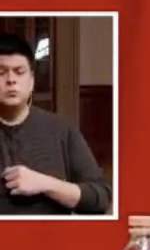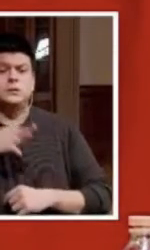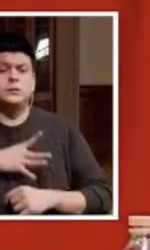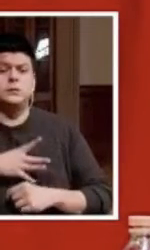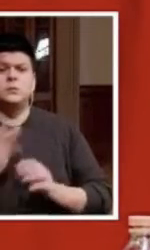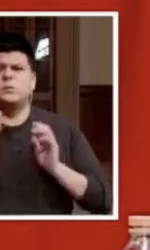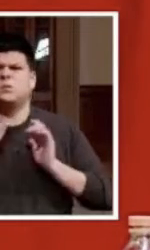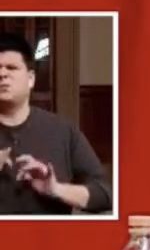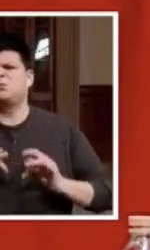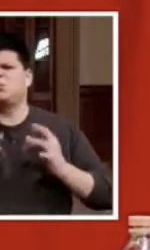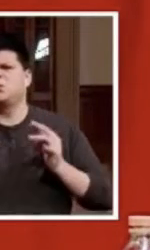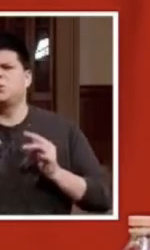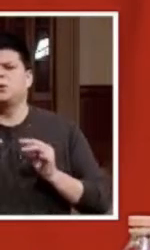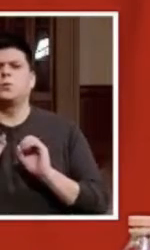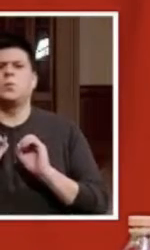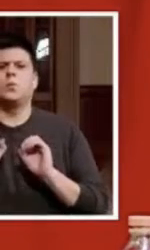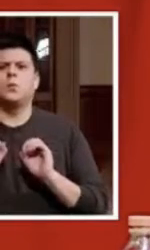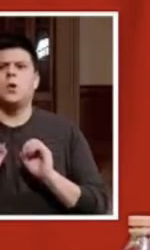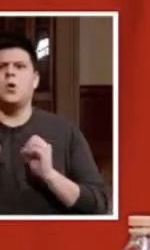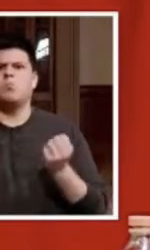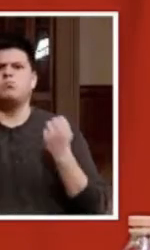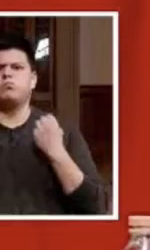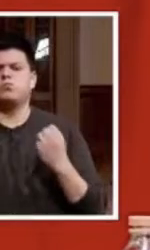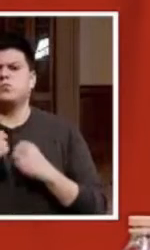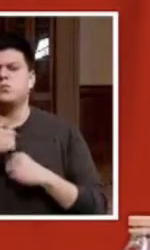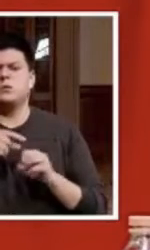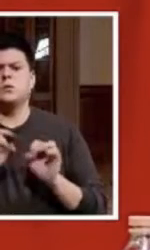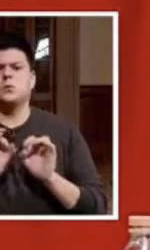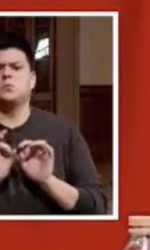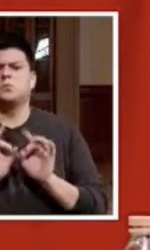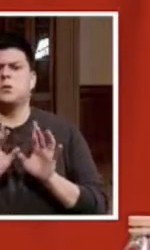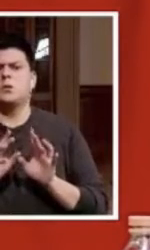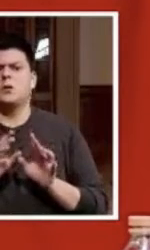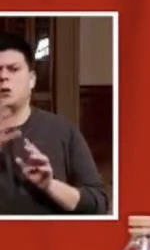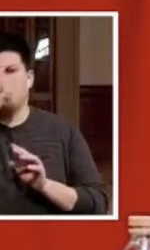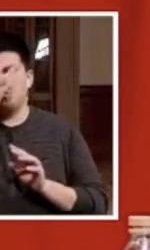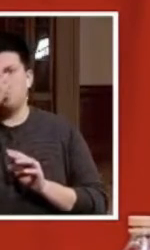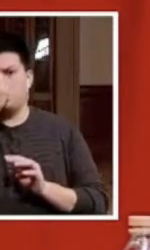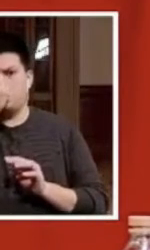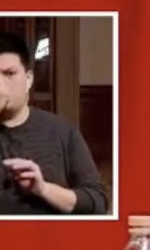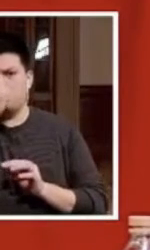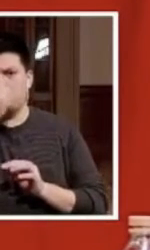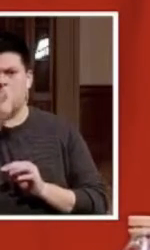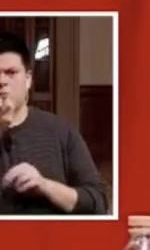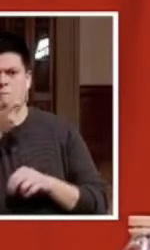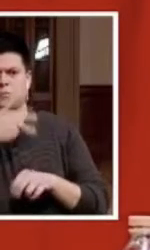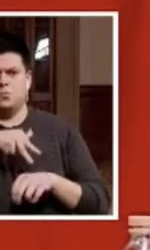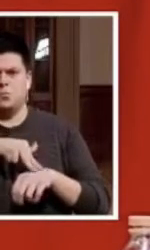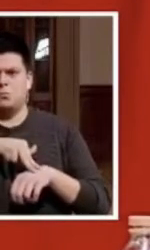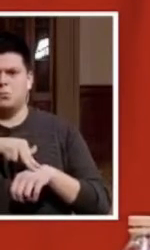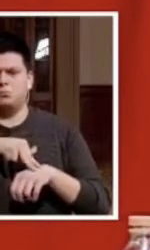de articulaciones o músculo y congestión nasal, algo mormados.